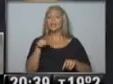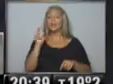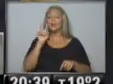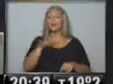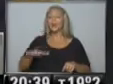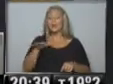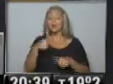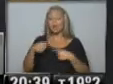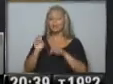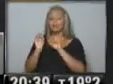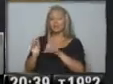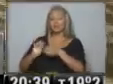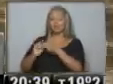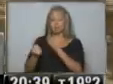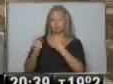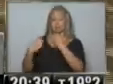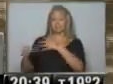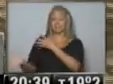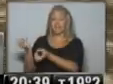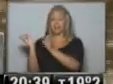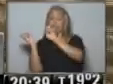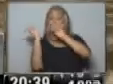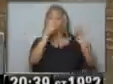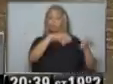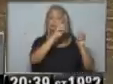sacando las cosas que se arruinaron producto de la lluvia.